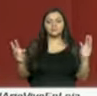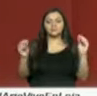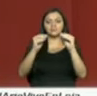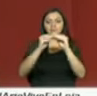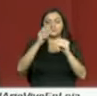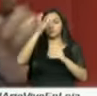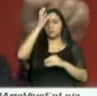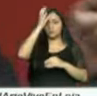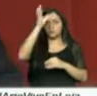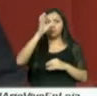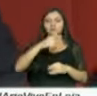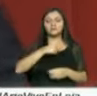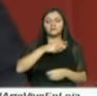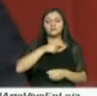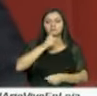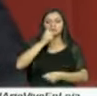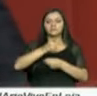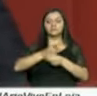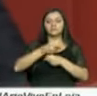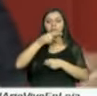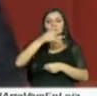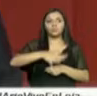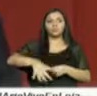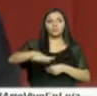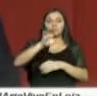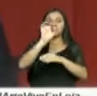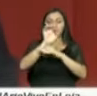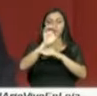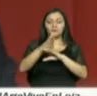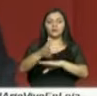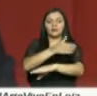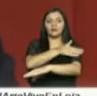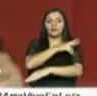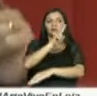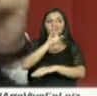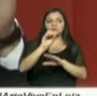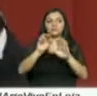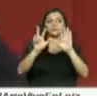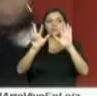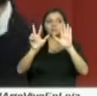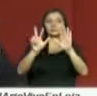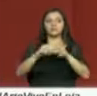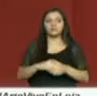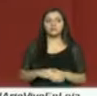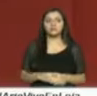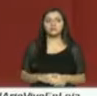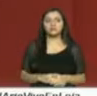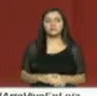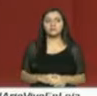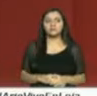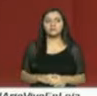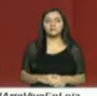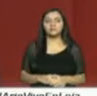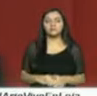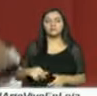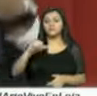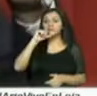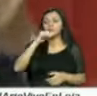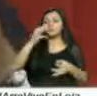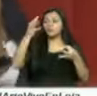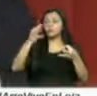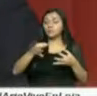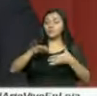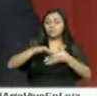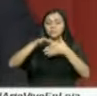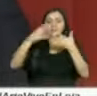Cultura, ordenada por el pueblo ecuatoriano en las urnas en 2008. Es la única que nos faltaba cumplir y